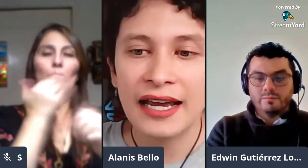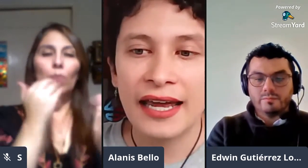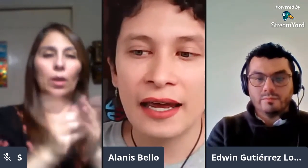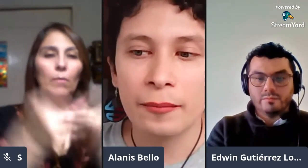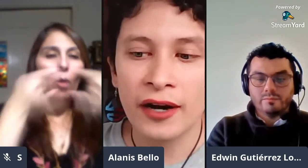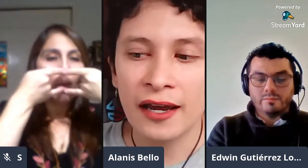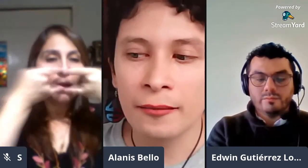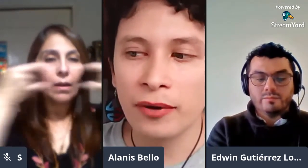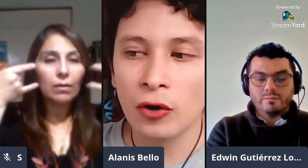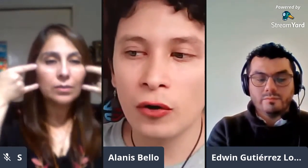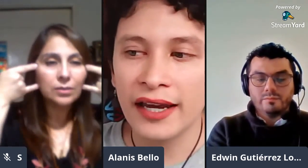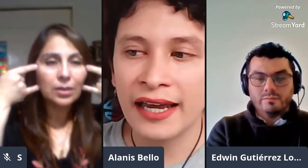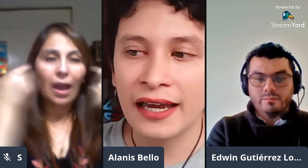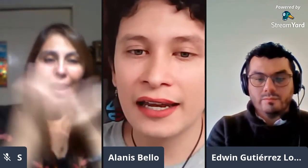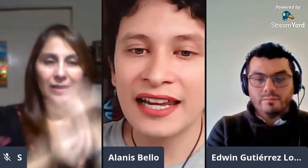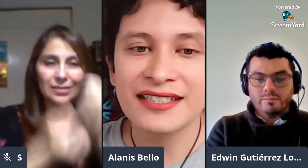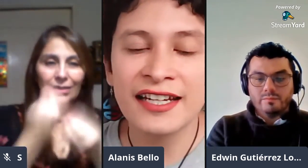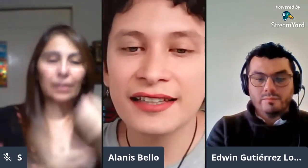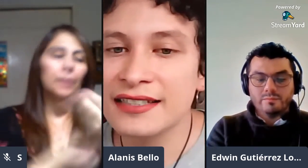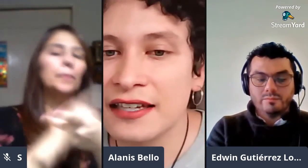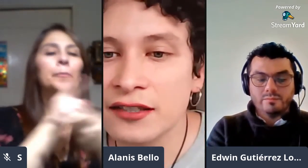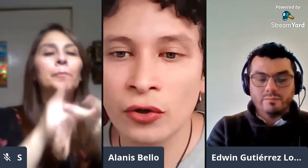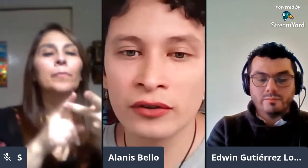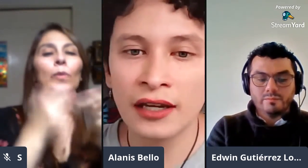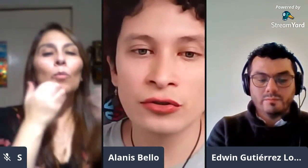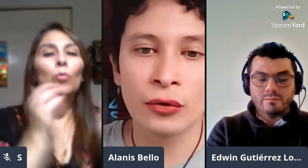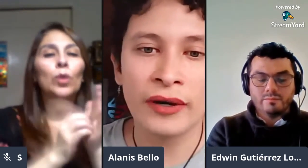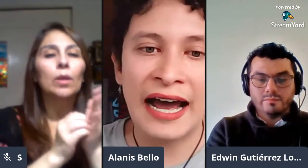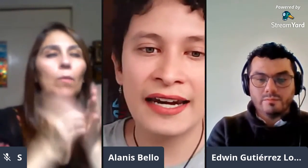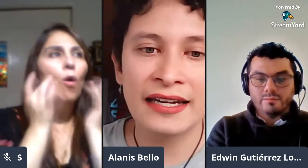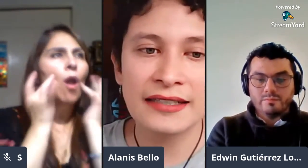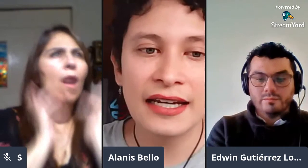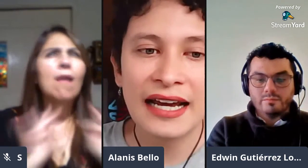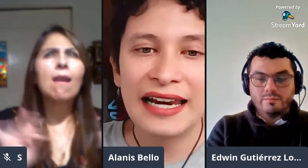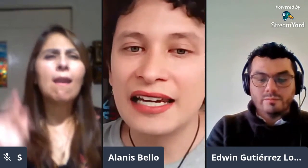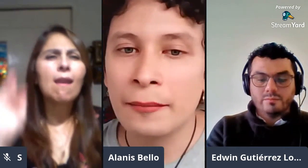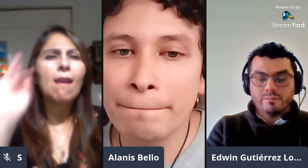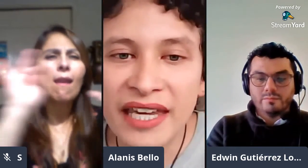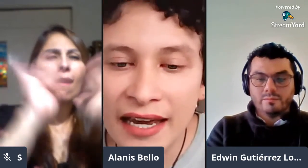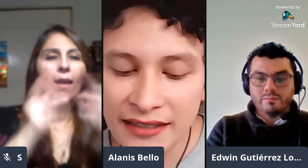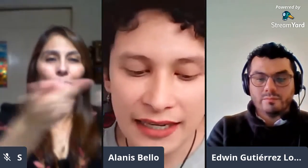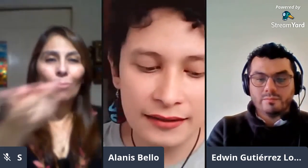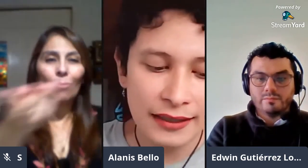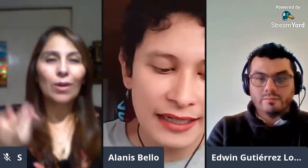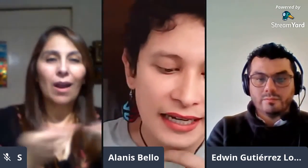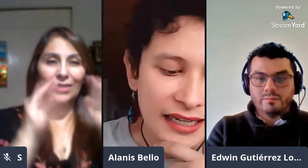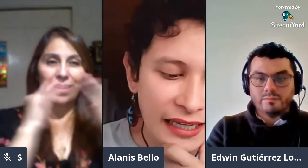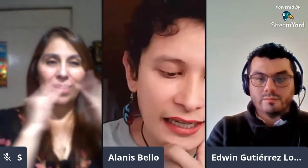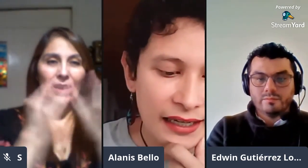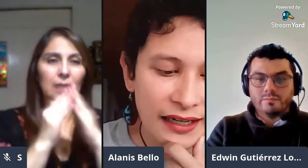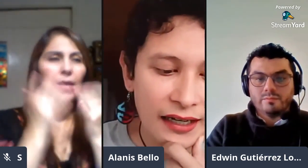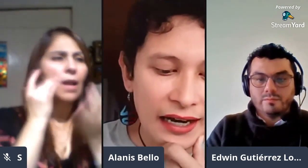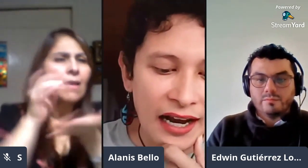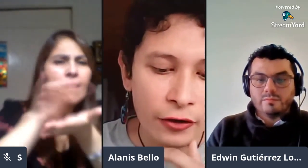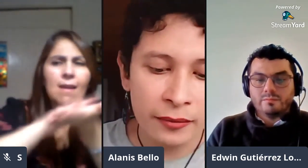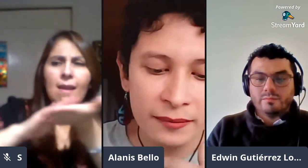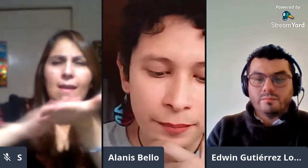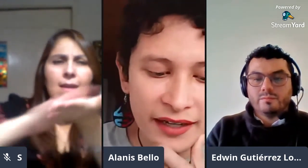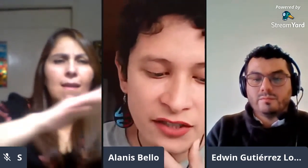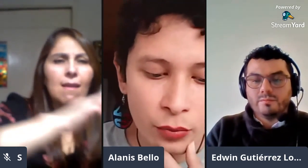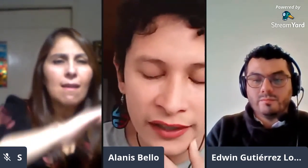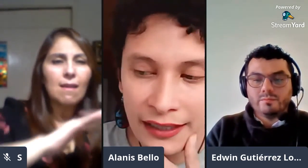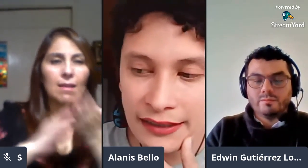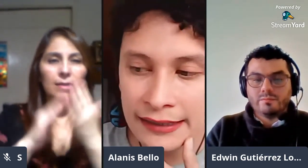máscaras, por ejemplo, la sanitización de los lugares, la limpieza. Y algo